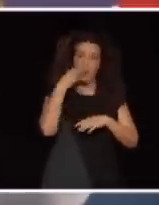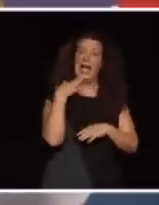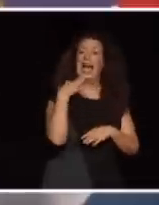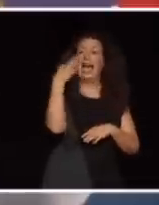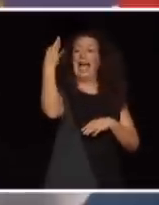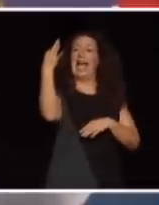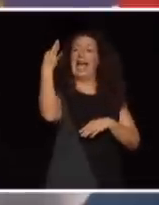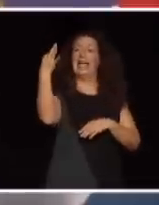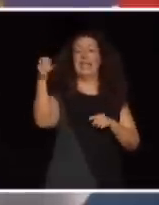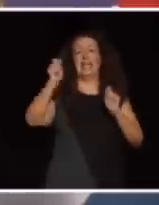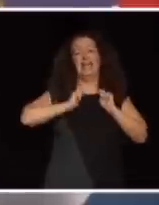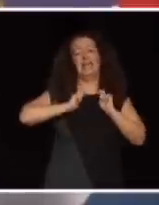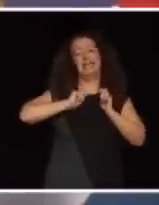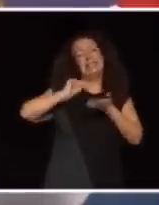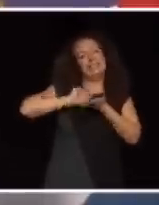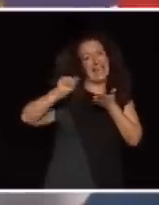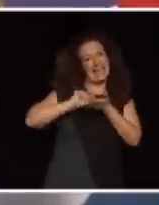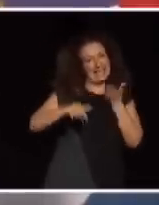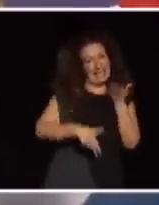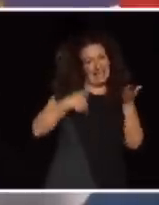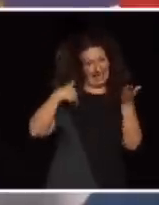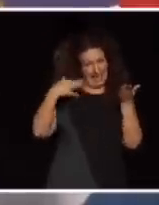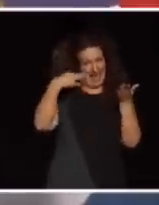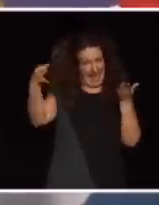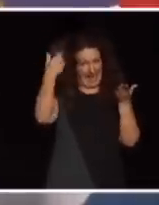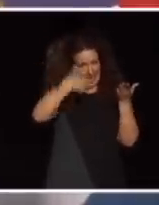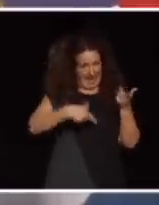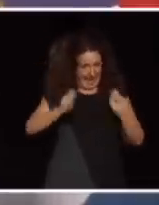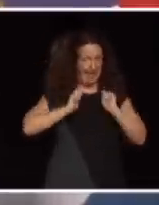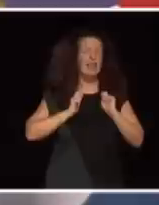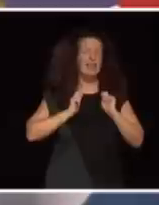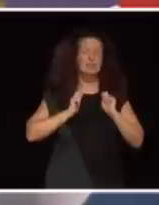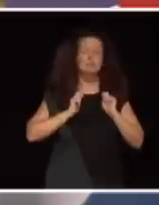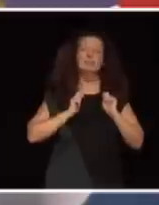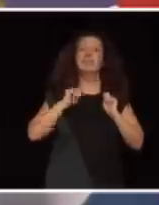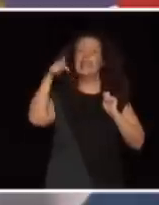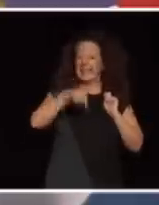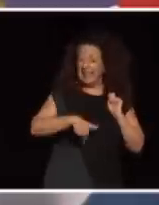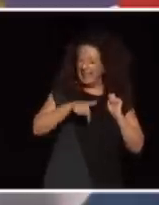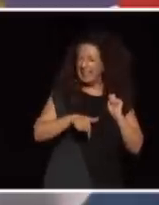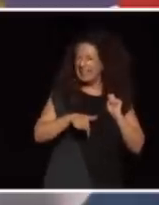vuestra secretaria general. Ya lo he dicho antes, lo repito, este ha sido